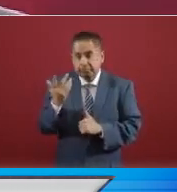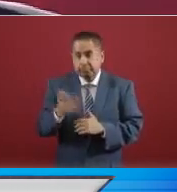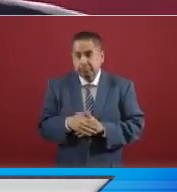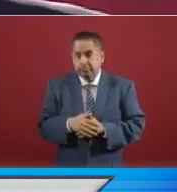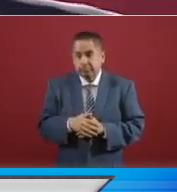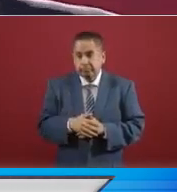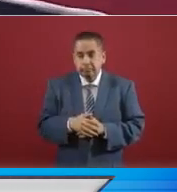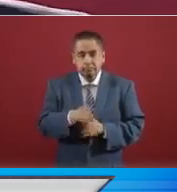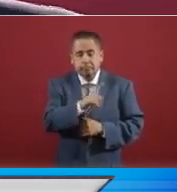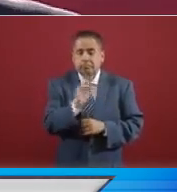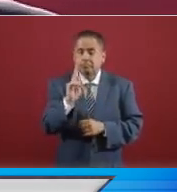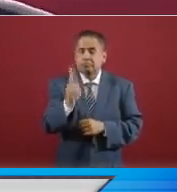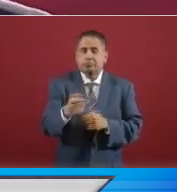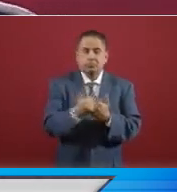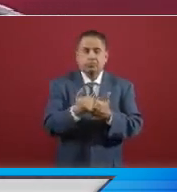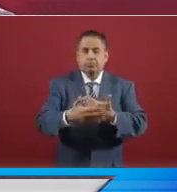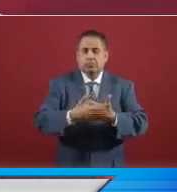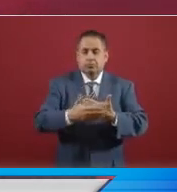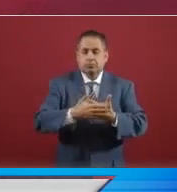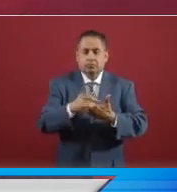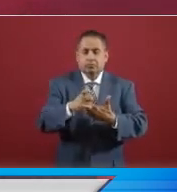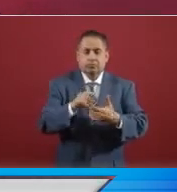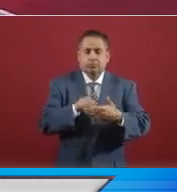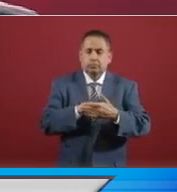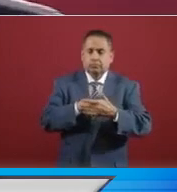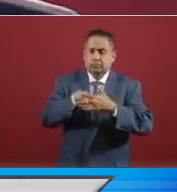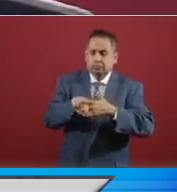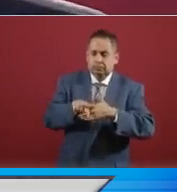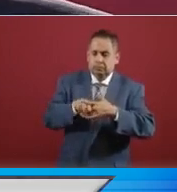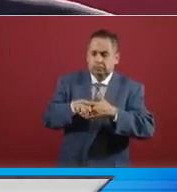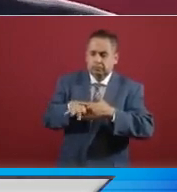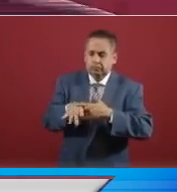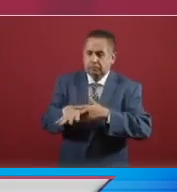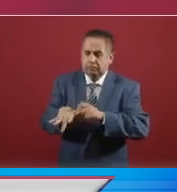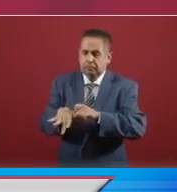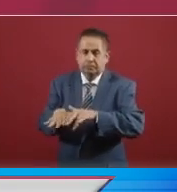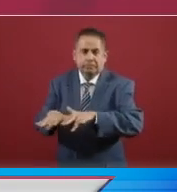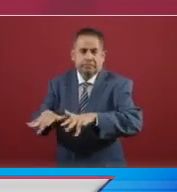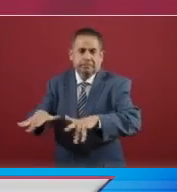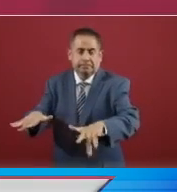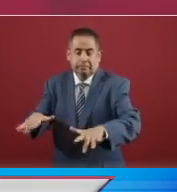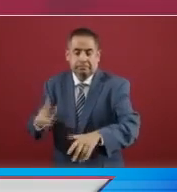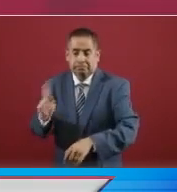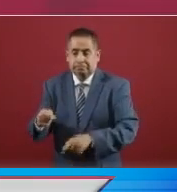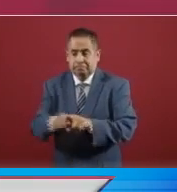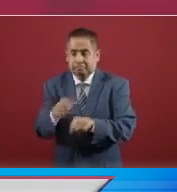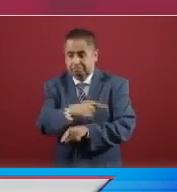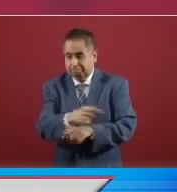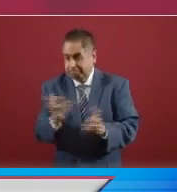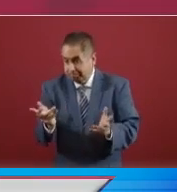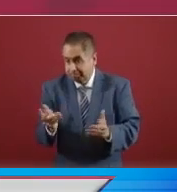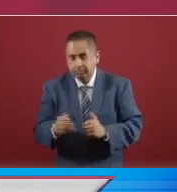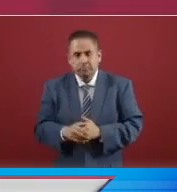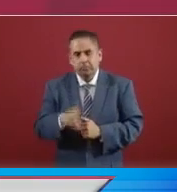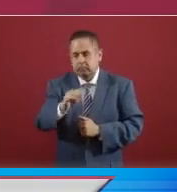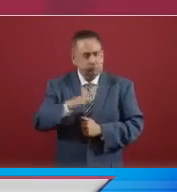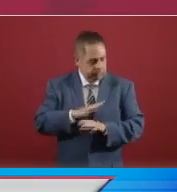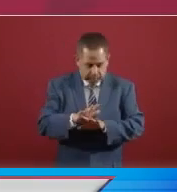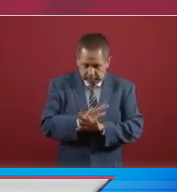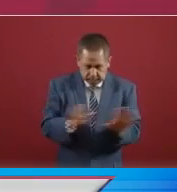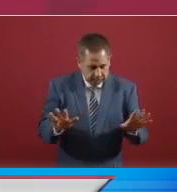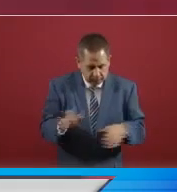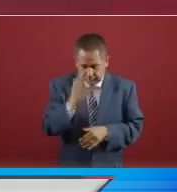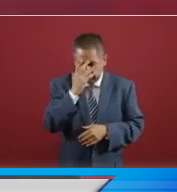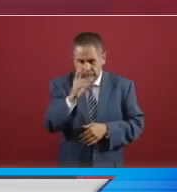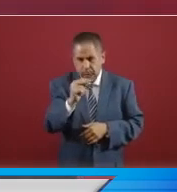son como la humedad. La empresa Grupo Fármacos Especializados es propiedad de Francisco Pérez Fayad. Es la empresa que monopolizó la